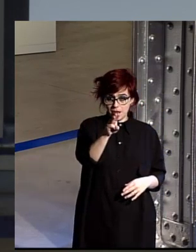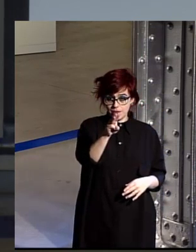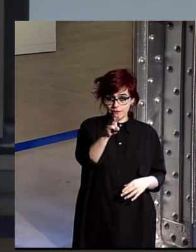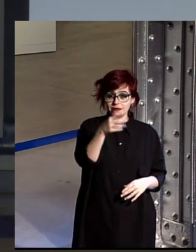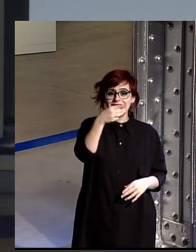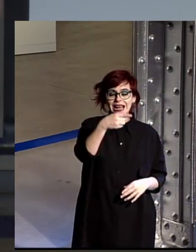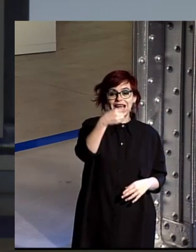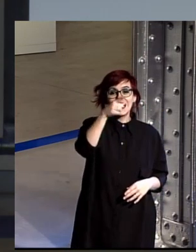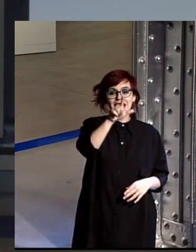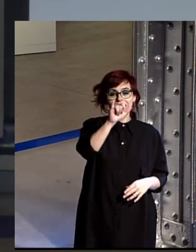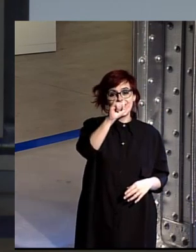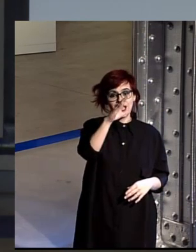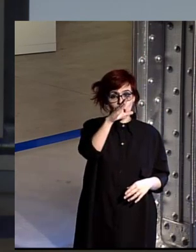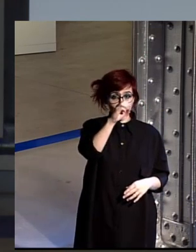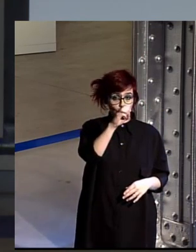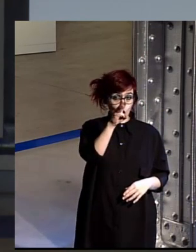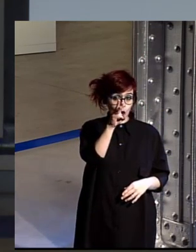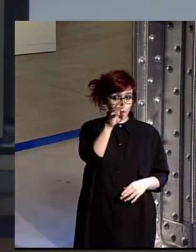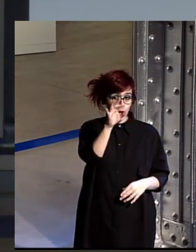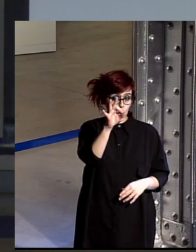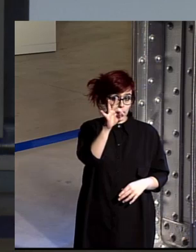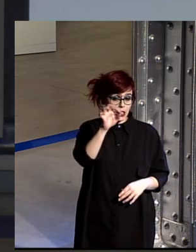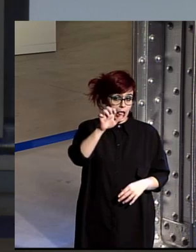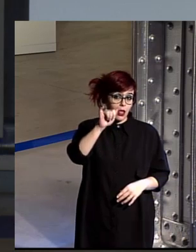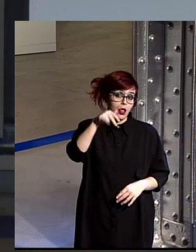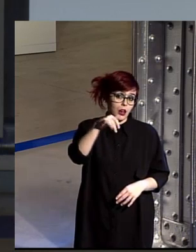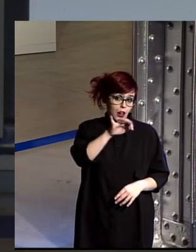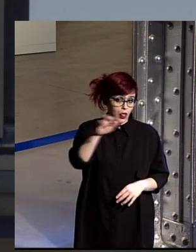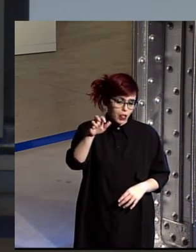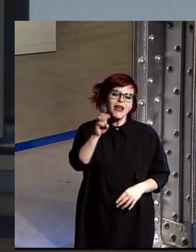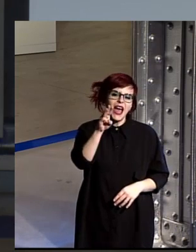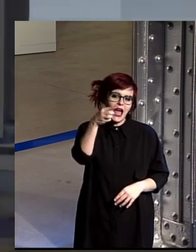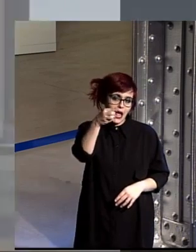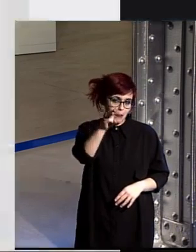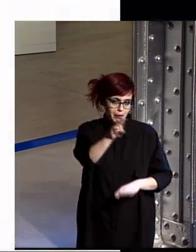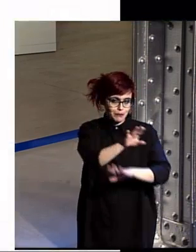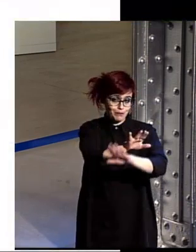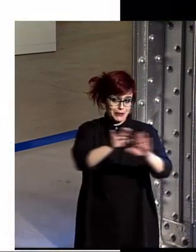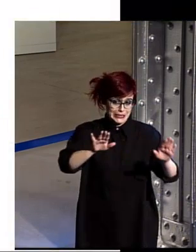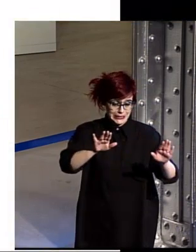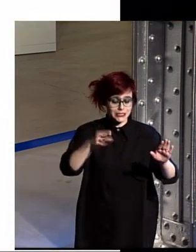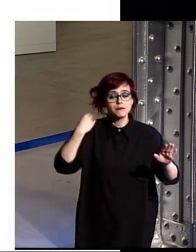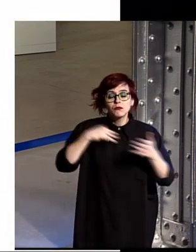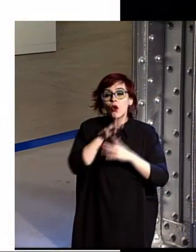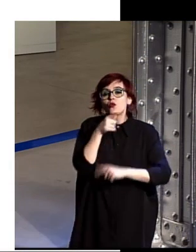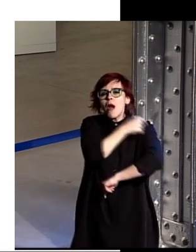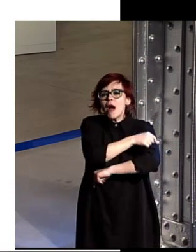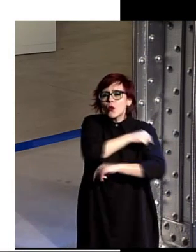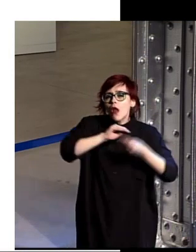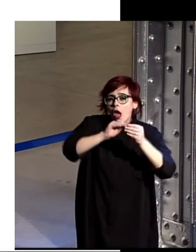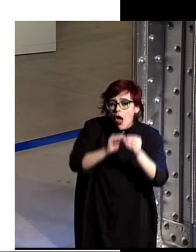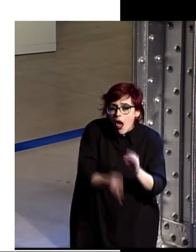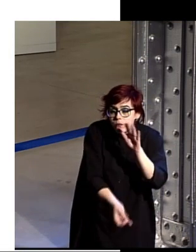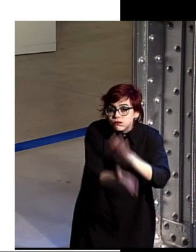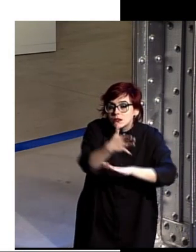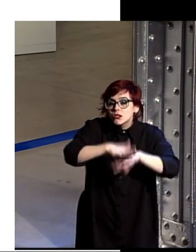a partir de ahora, pues es una palabra así como muy... Es básicamente la que está en toda la superficie del virus. A nosotros, si queremos diseñar una vacuna, lo que intentamos es que nuestro